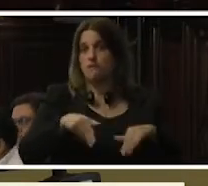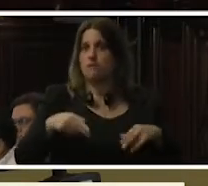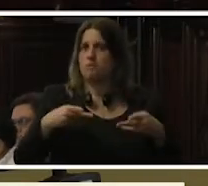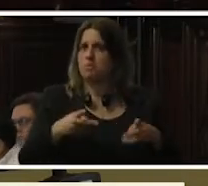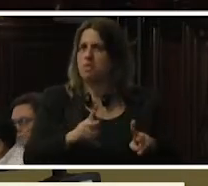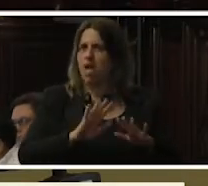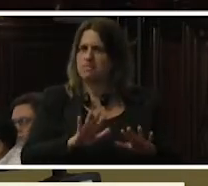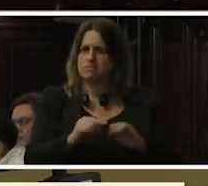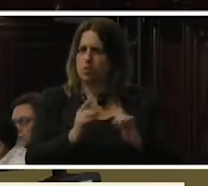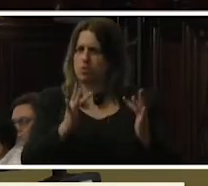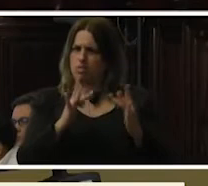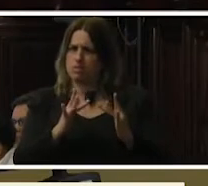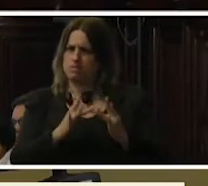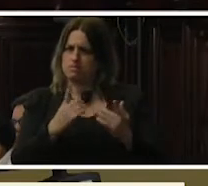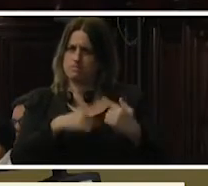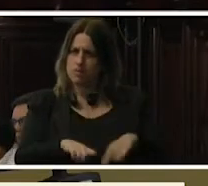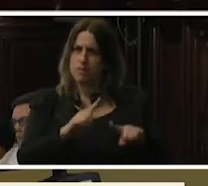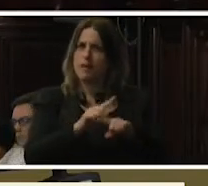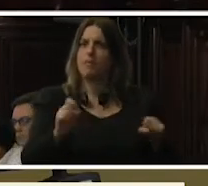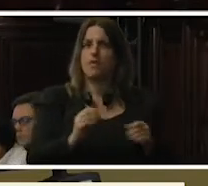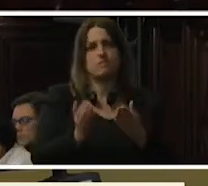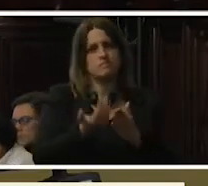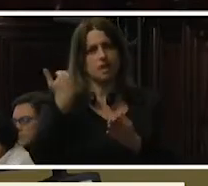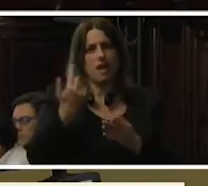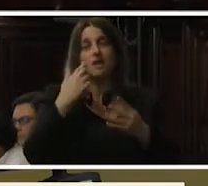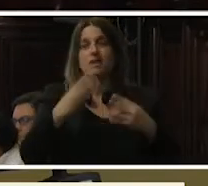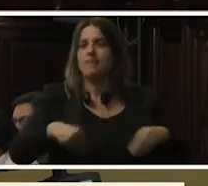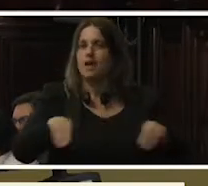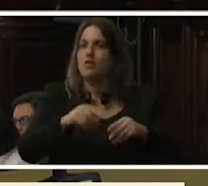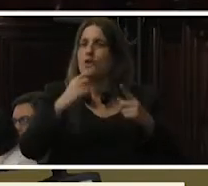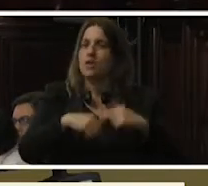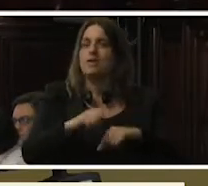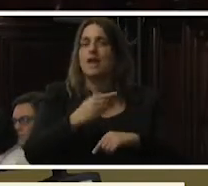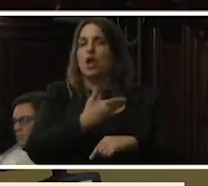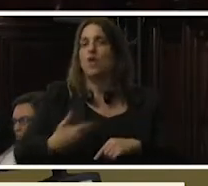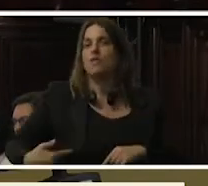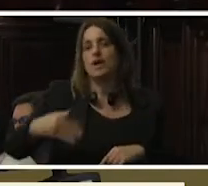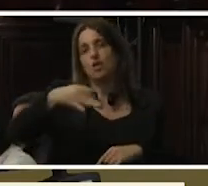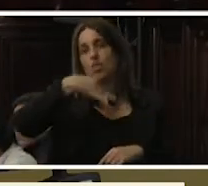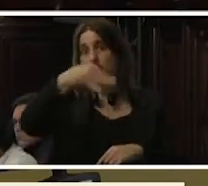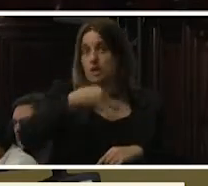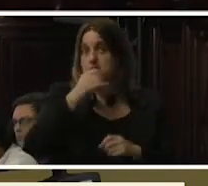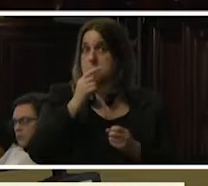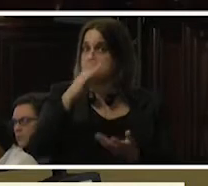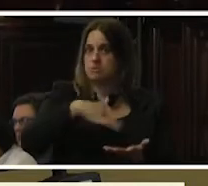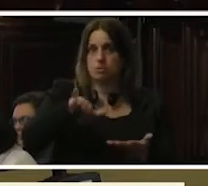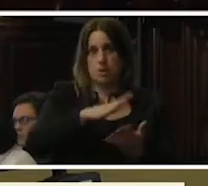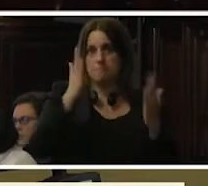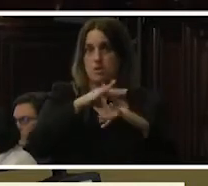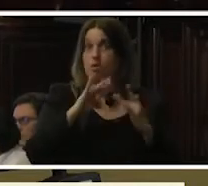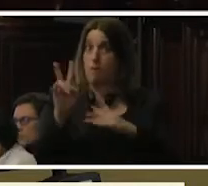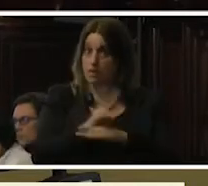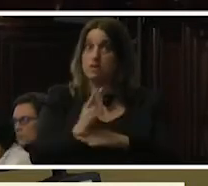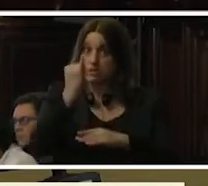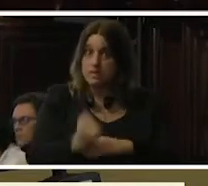contacto para la demarcación territorial y el gobierno declare zona intangible y de protección